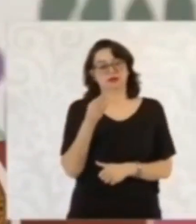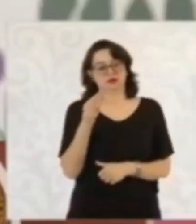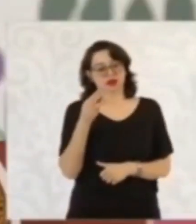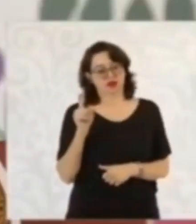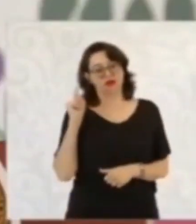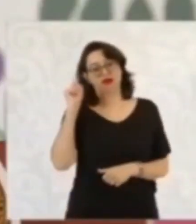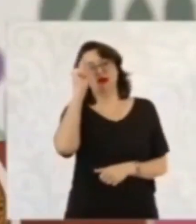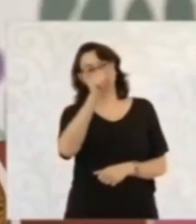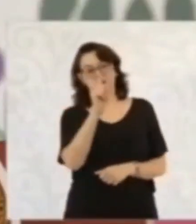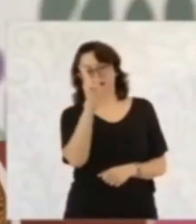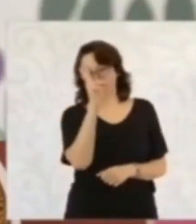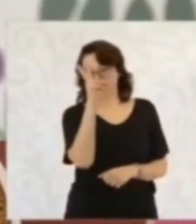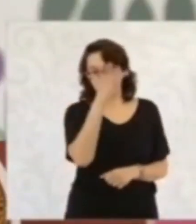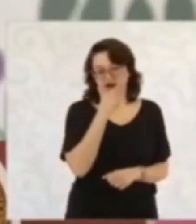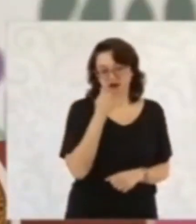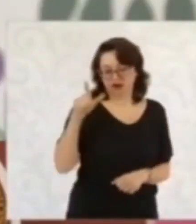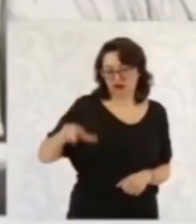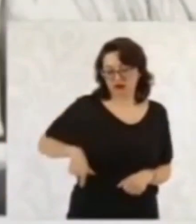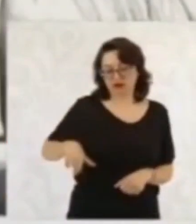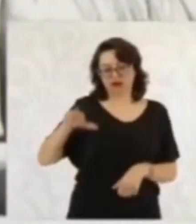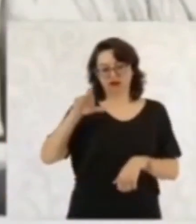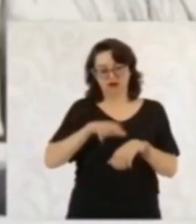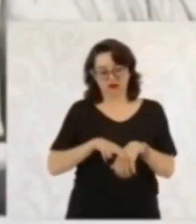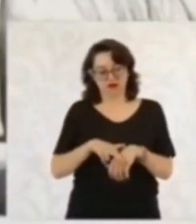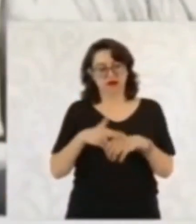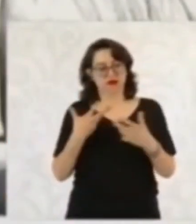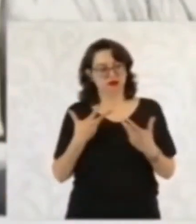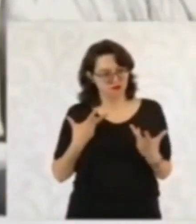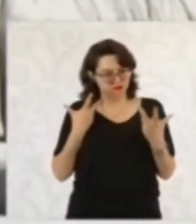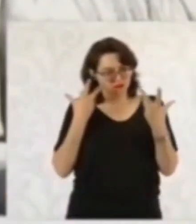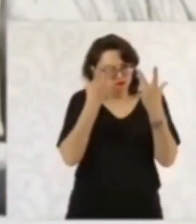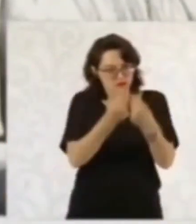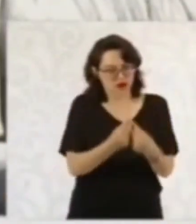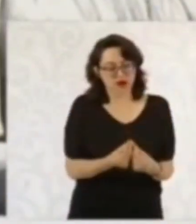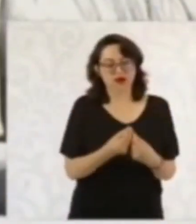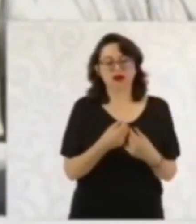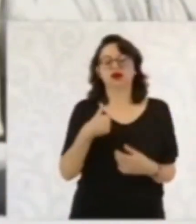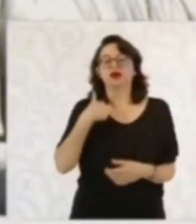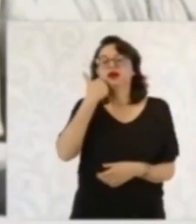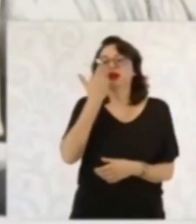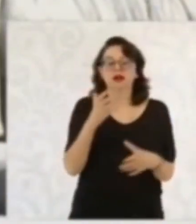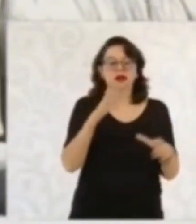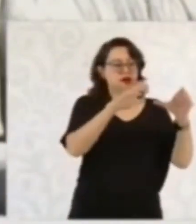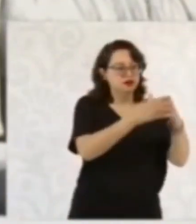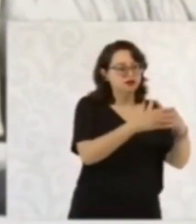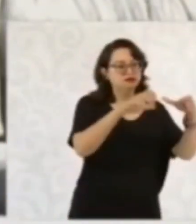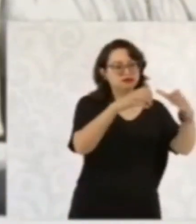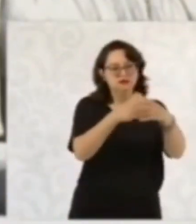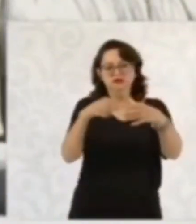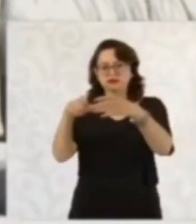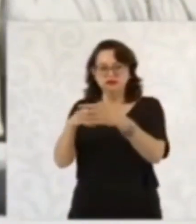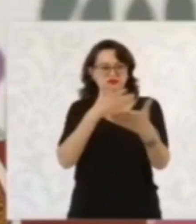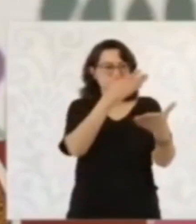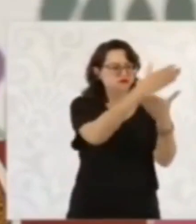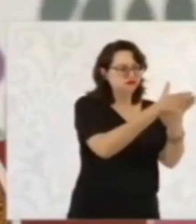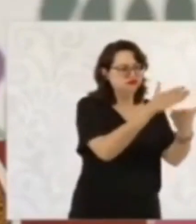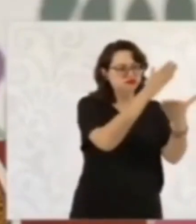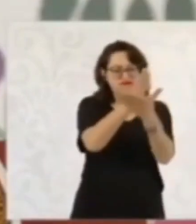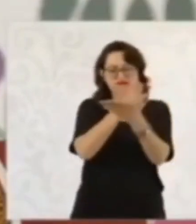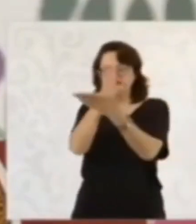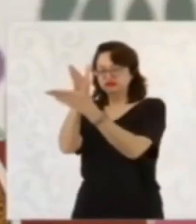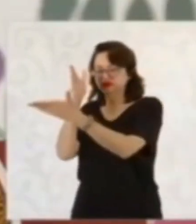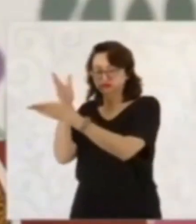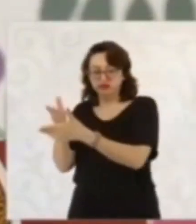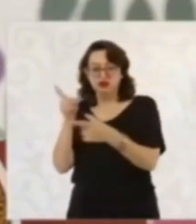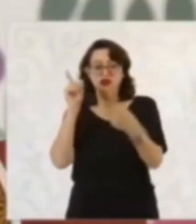Alfonso Durazo. Vamos a volver, queremos ir a comunidad por comunidad. 3 cosas queremos resolver. 1, salud, que